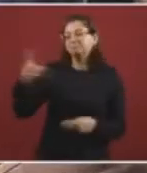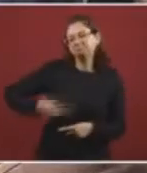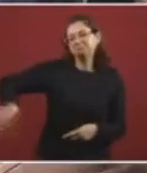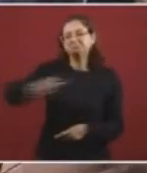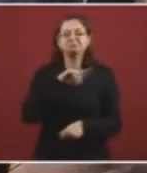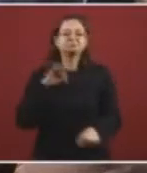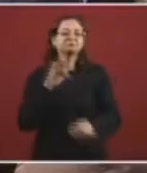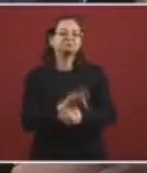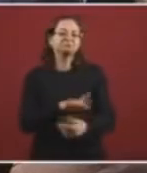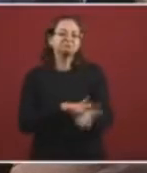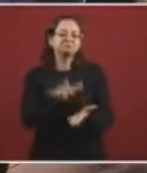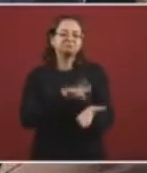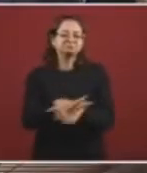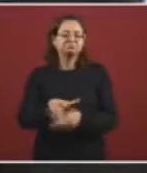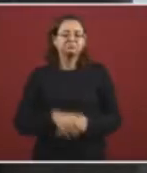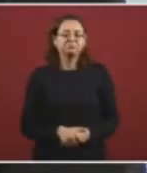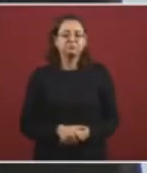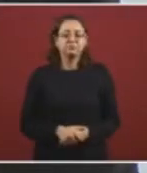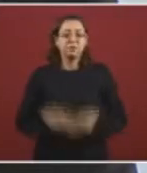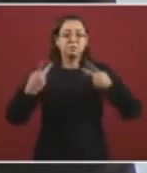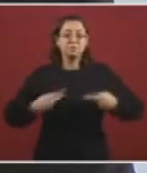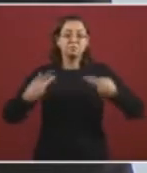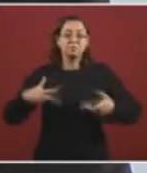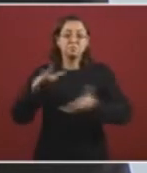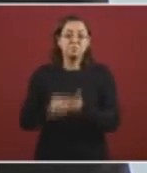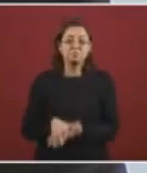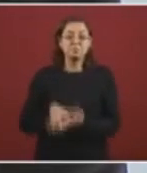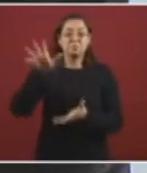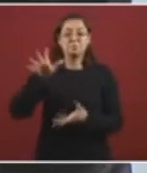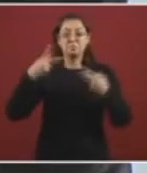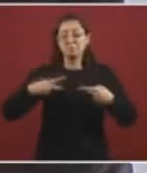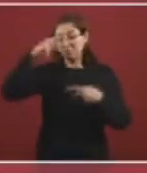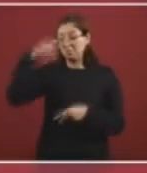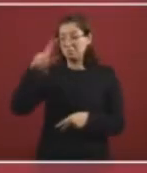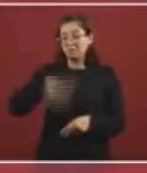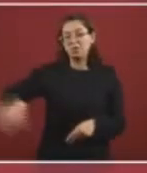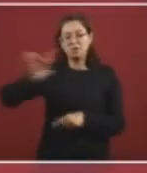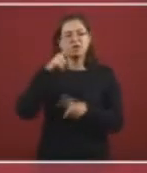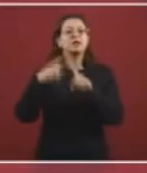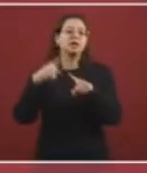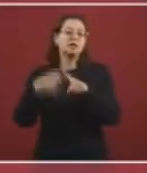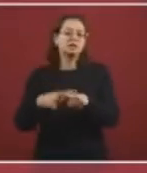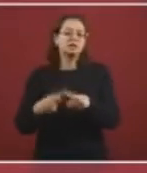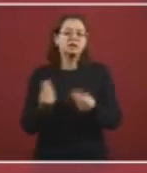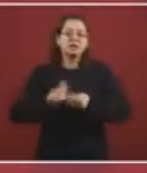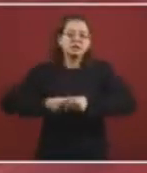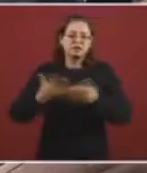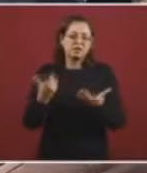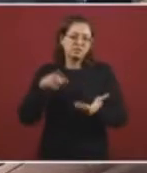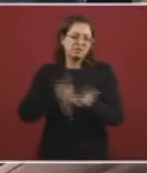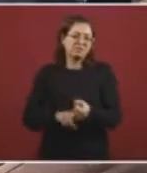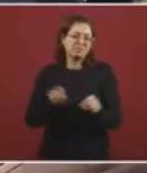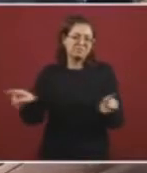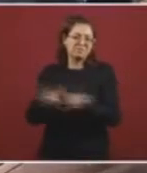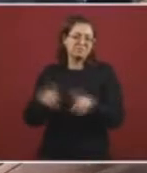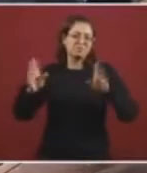respaldando. Y cuando hablo de la mayoría del pueblo de México, desde luego que incluyo a los soldados, que son